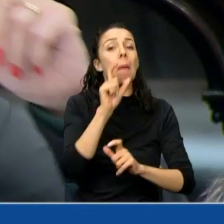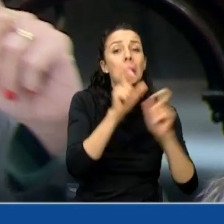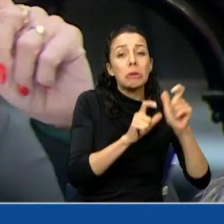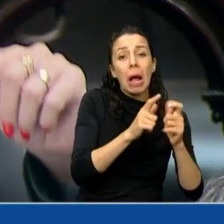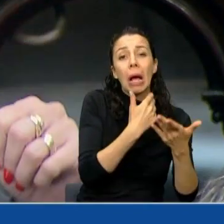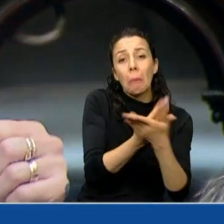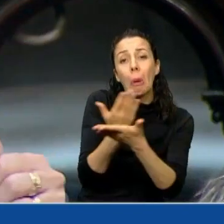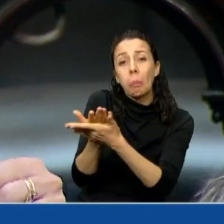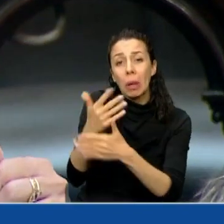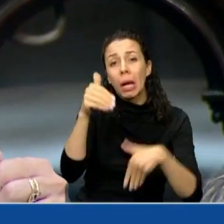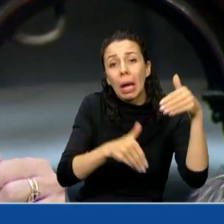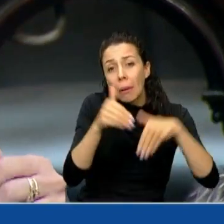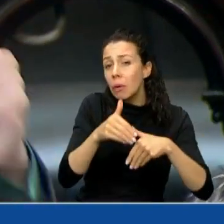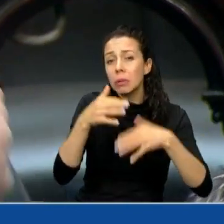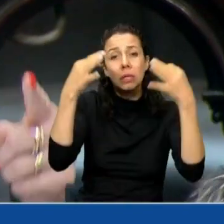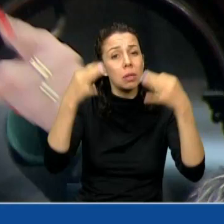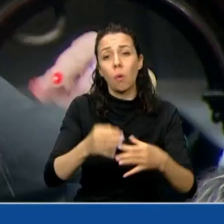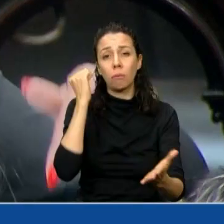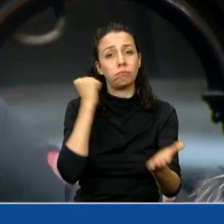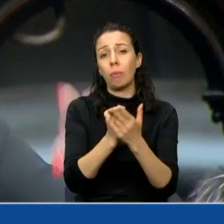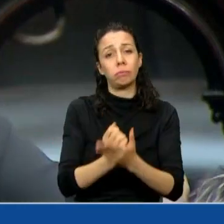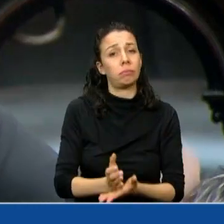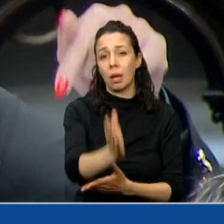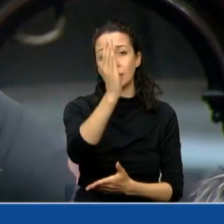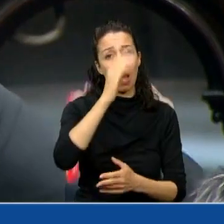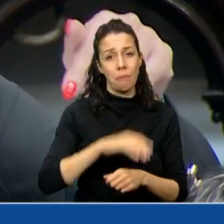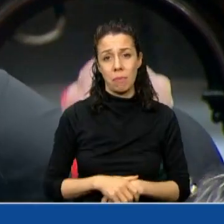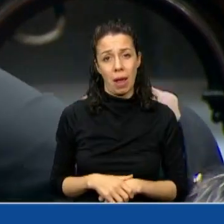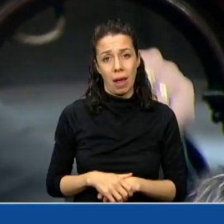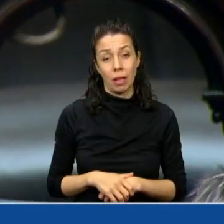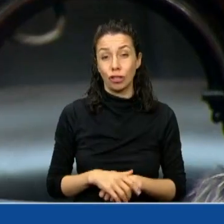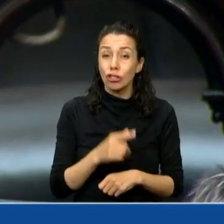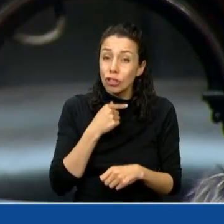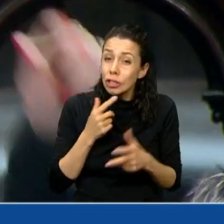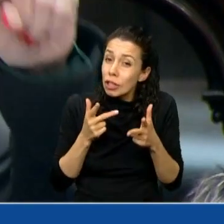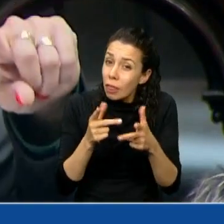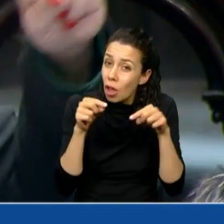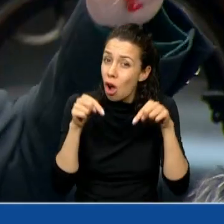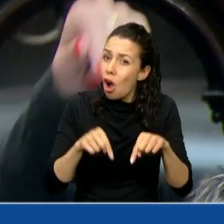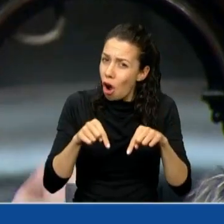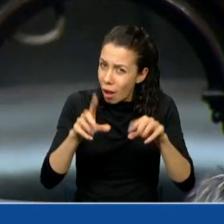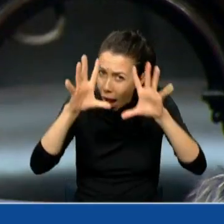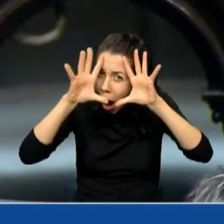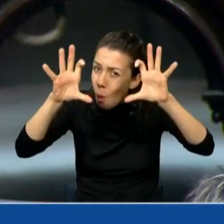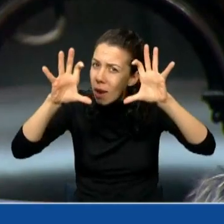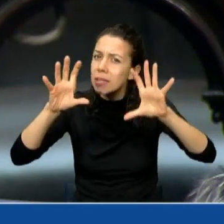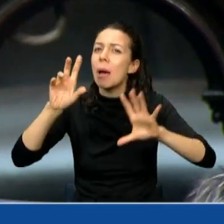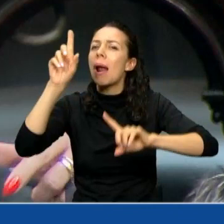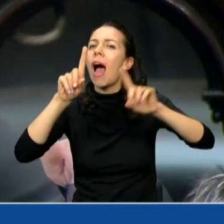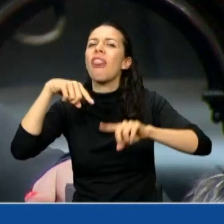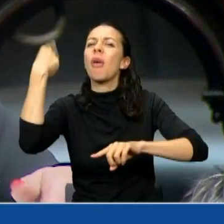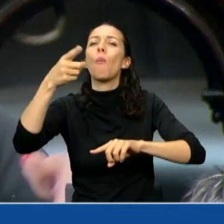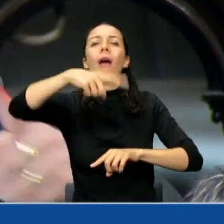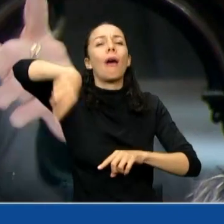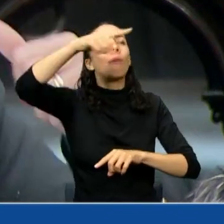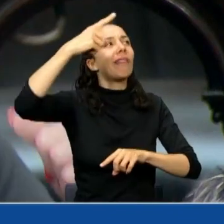consolidando probablemente para siempre. Y sí, quiero decirlo hoy para que quede registrado, para que después no se hagan los sorprendidos,